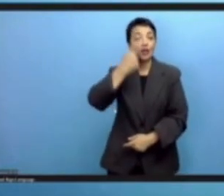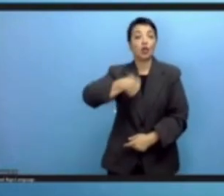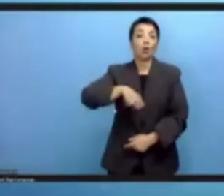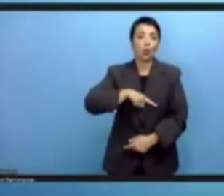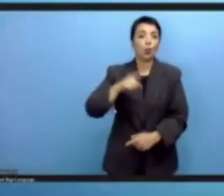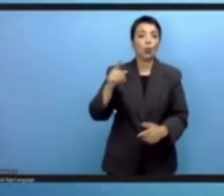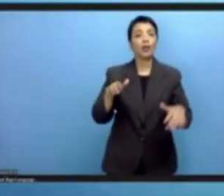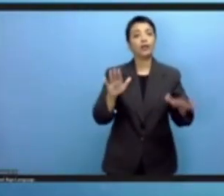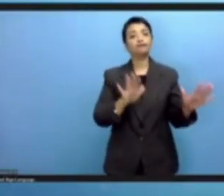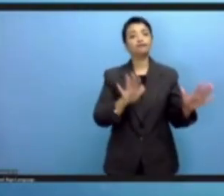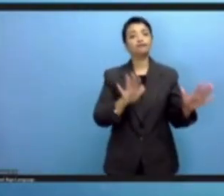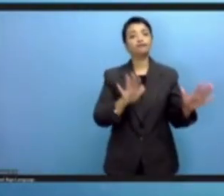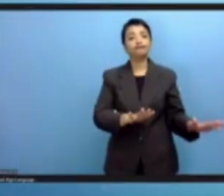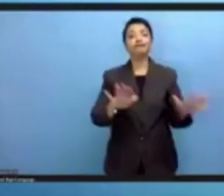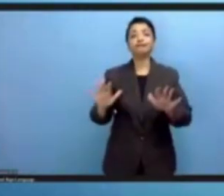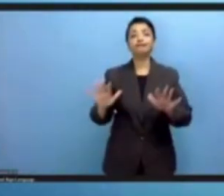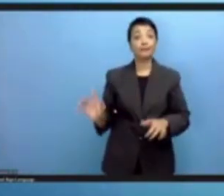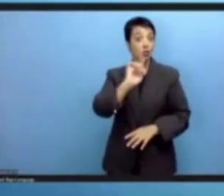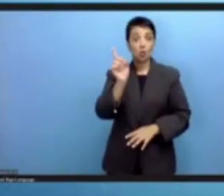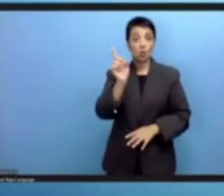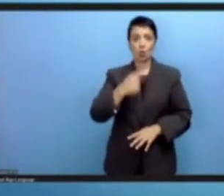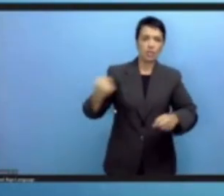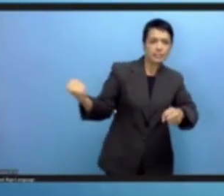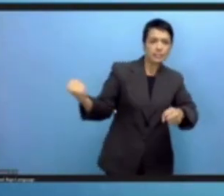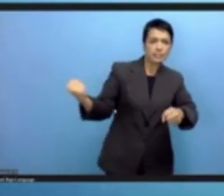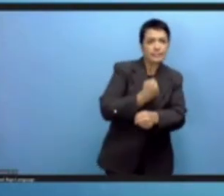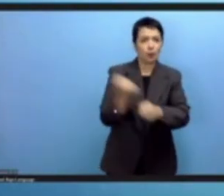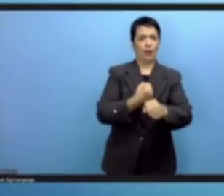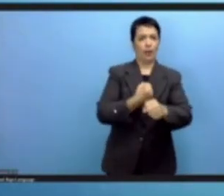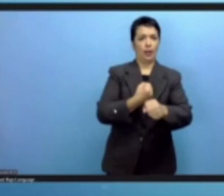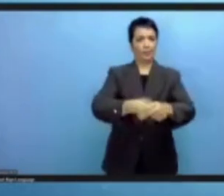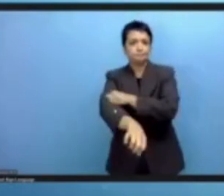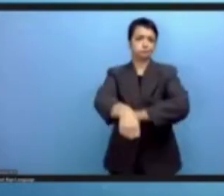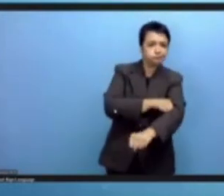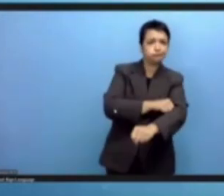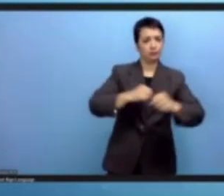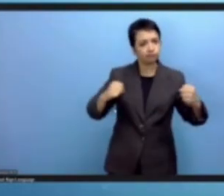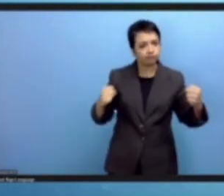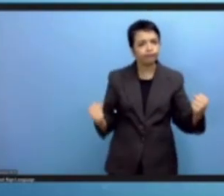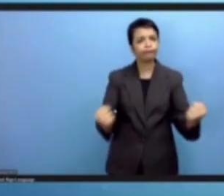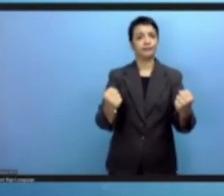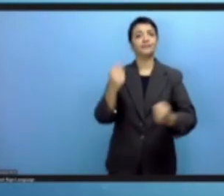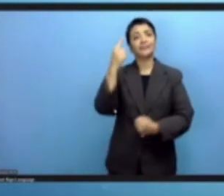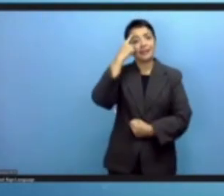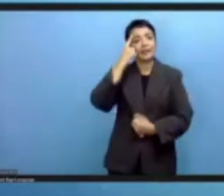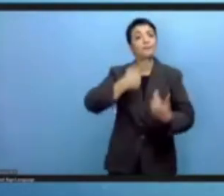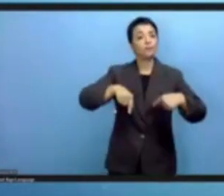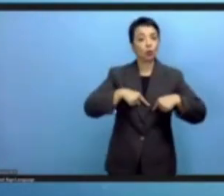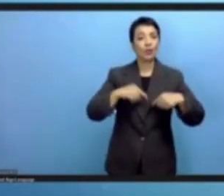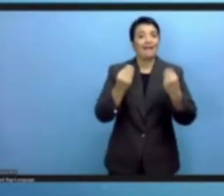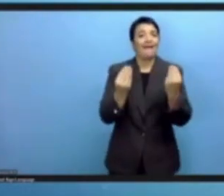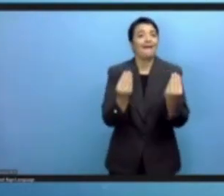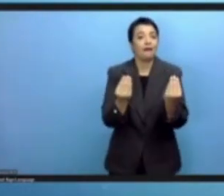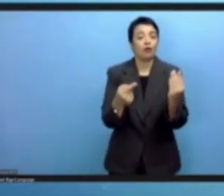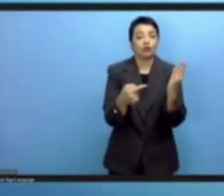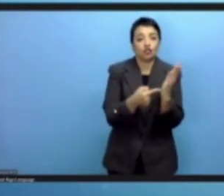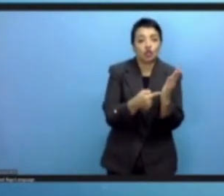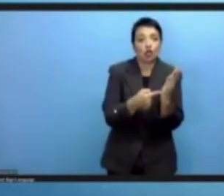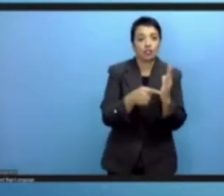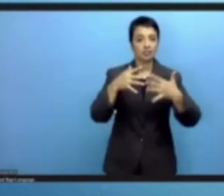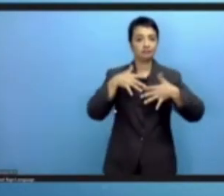debemos esforzarnos más para mejorar la forma en que